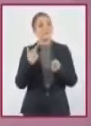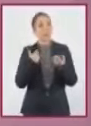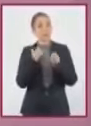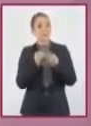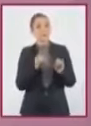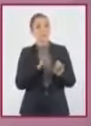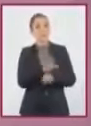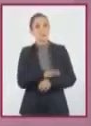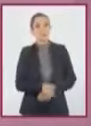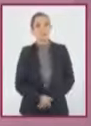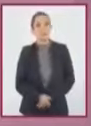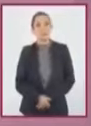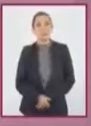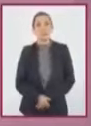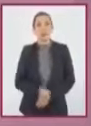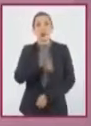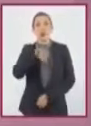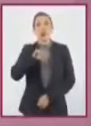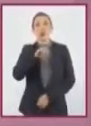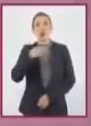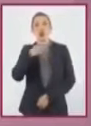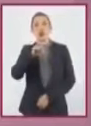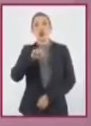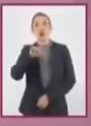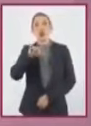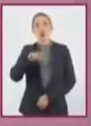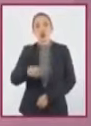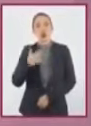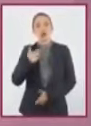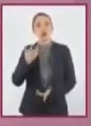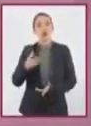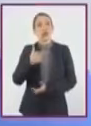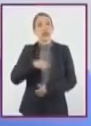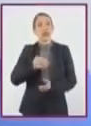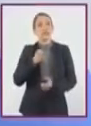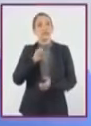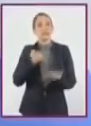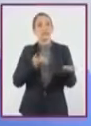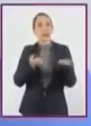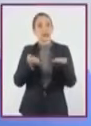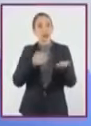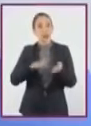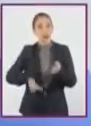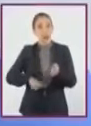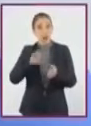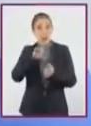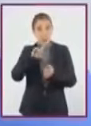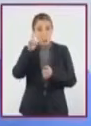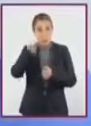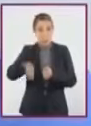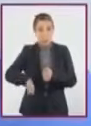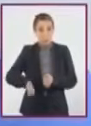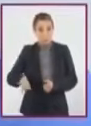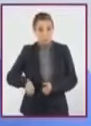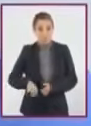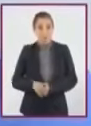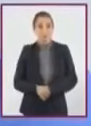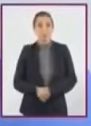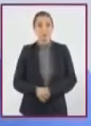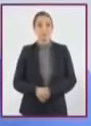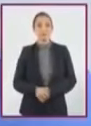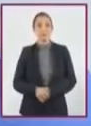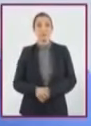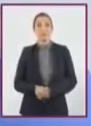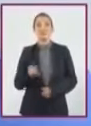soberanía. John Locke, Ensayos sobre el gobierno civil. Interesante, ¿cierto? Pero,